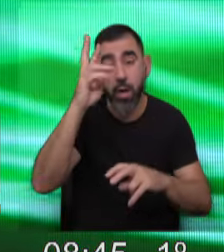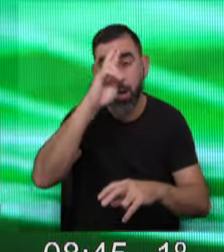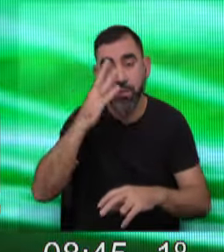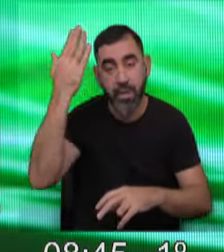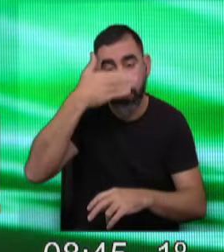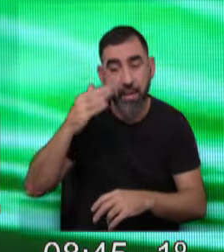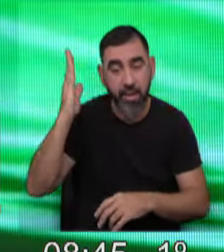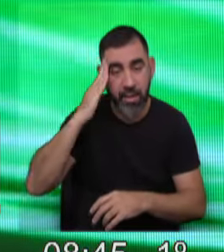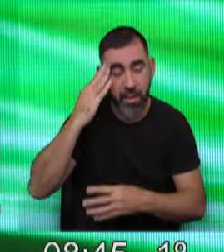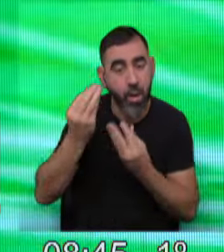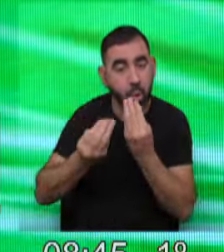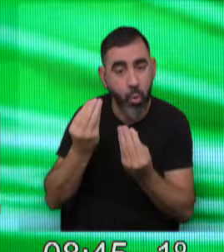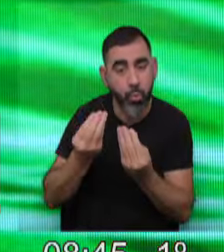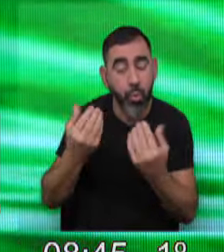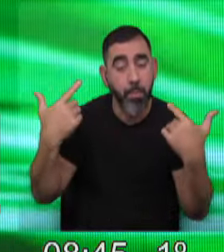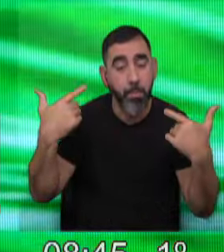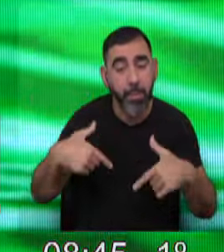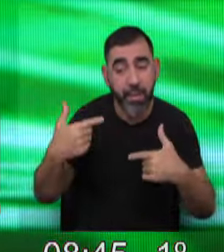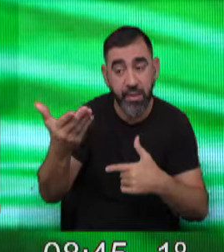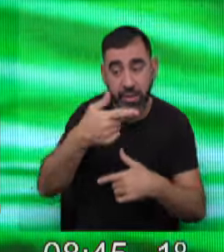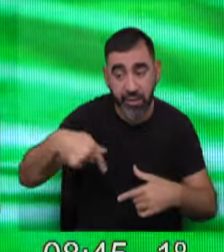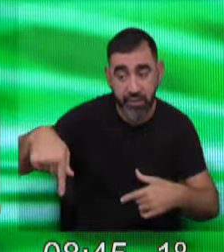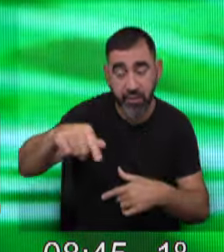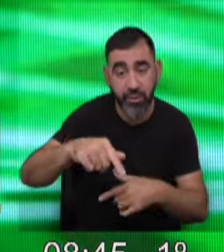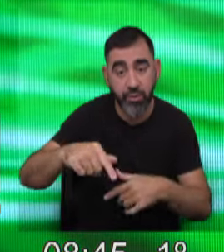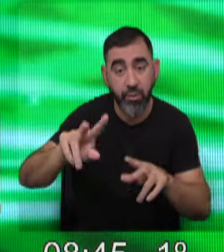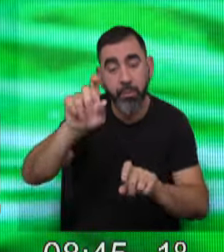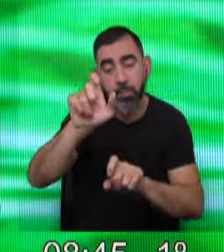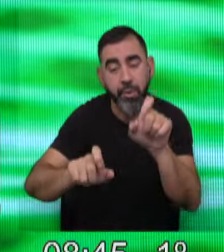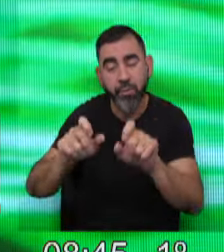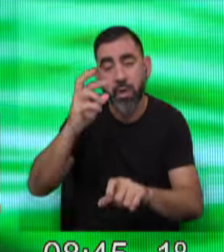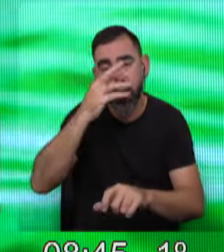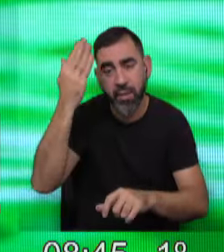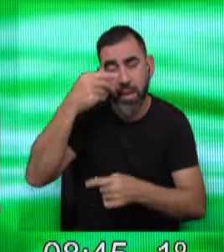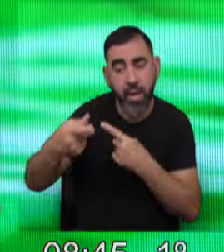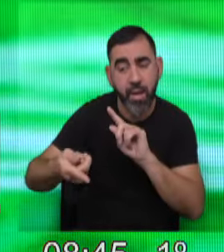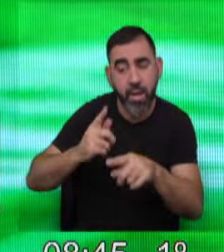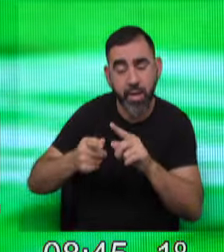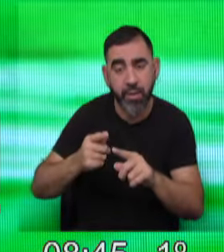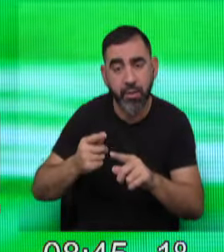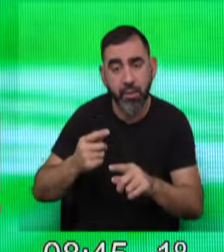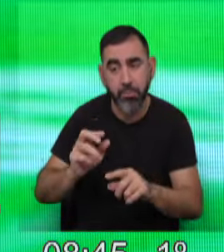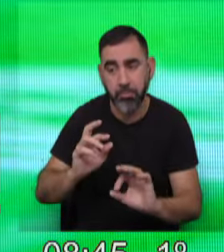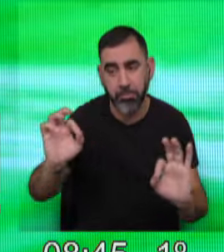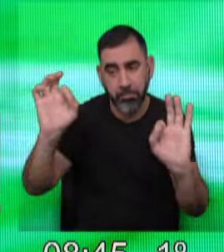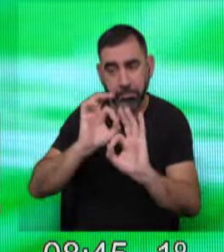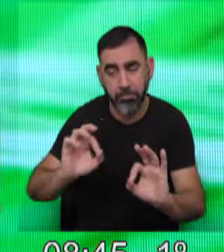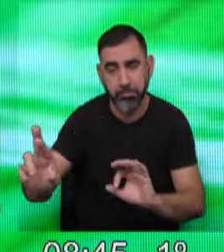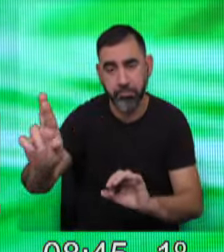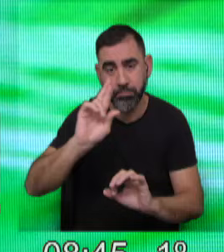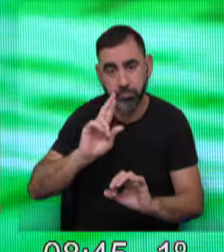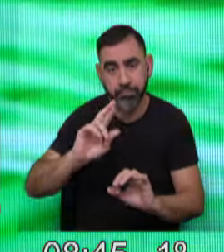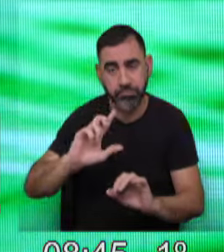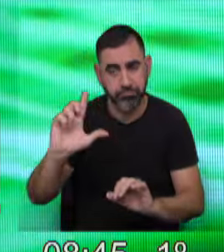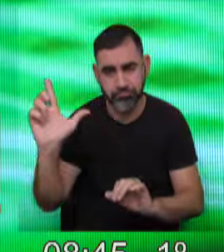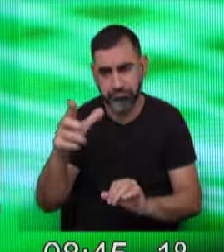saber cómo esos ministerios tratan a la población afrodescendiente, la respuesta ha sido casi nula. Es decir, no está